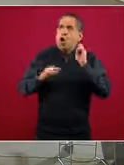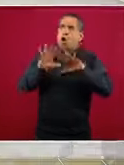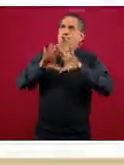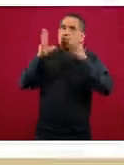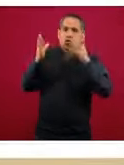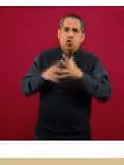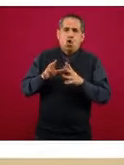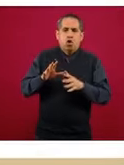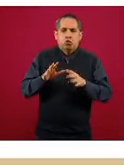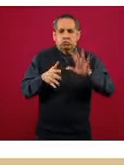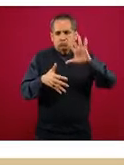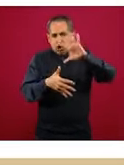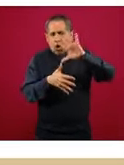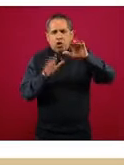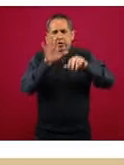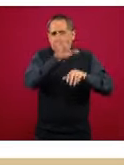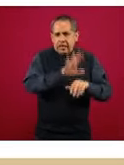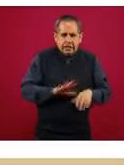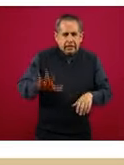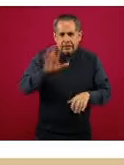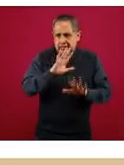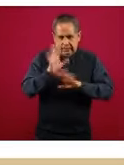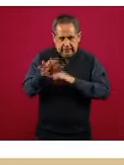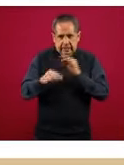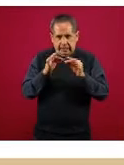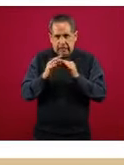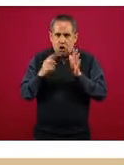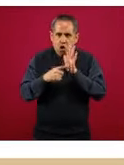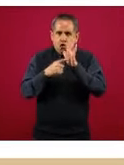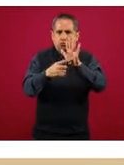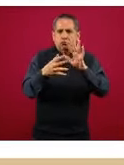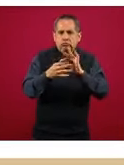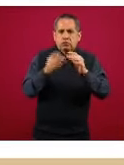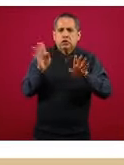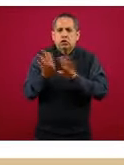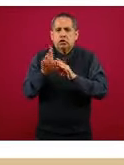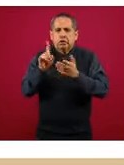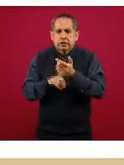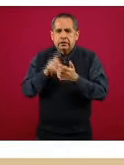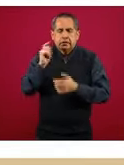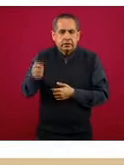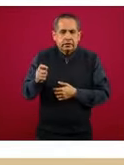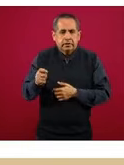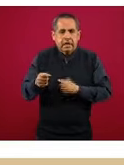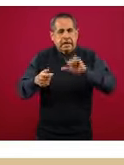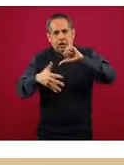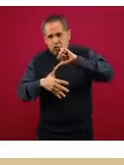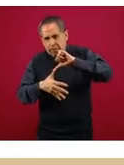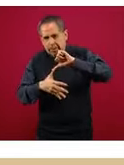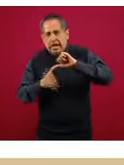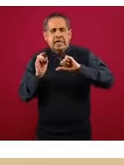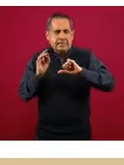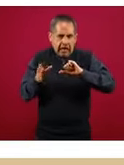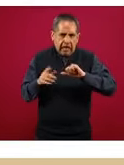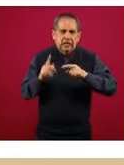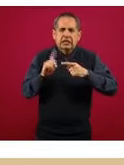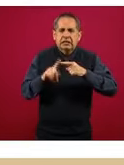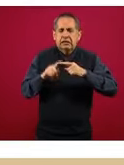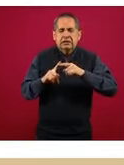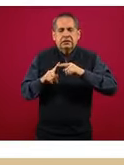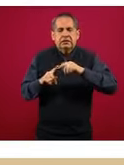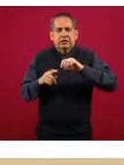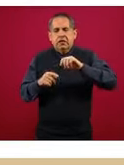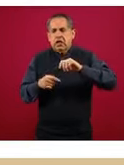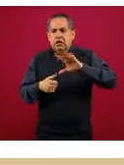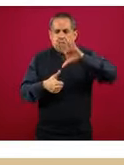por continentes, ya presentamos el continente americano, ya presentamos toda la región de Latinoamérica, ya presentamos nuestros